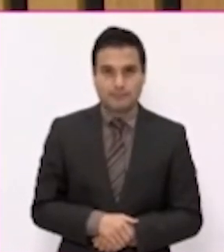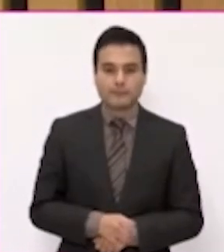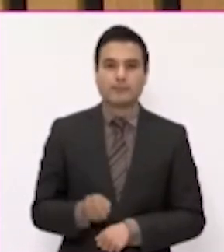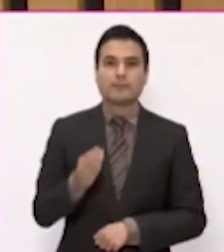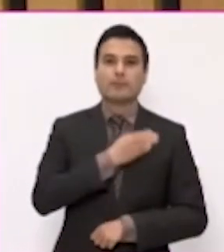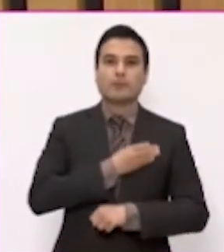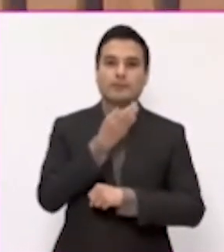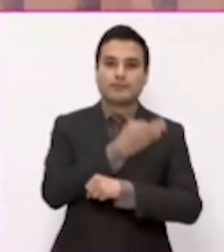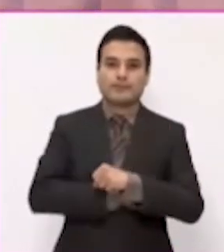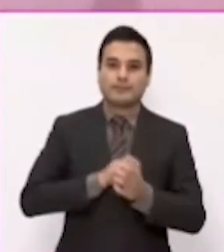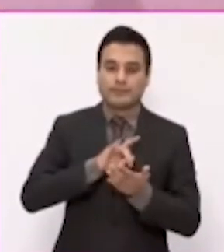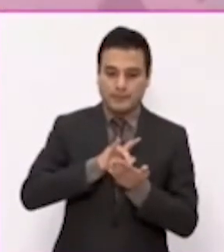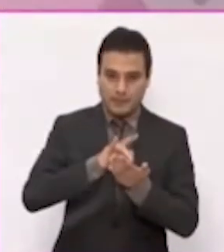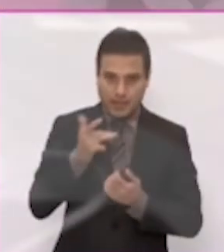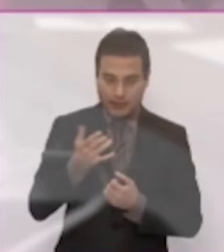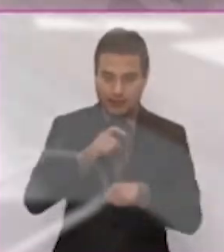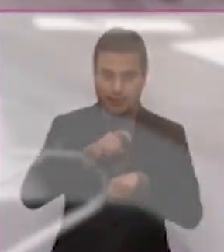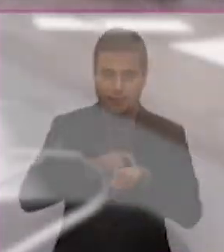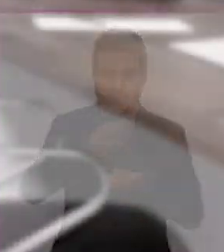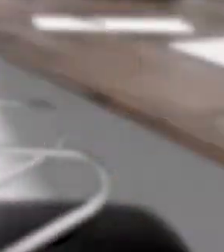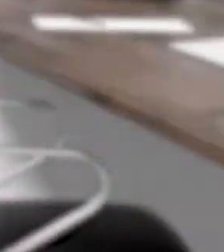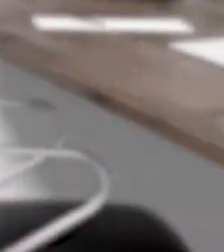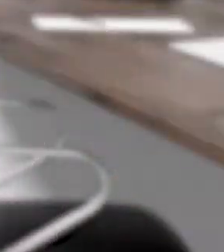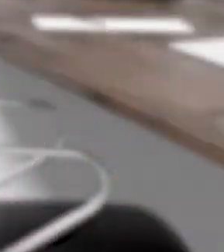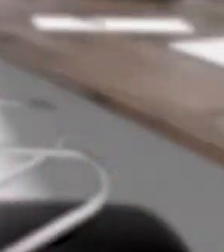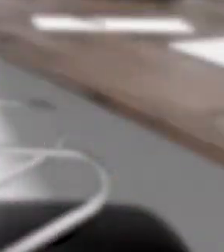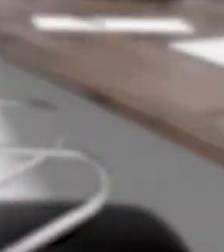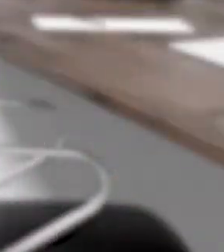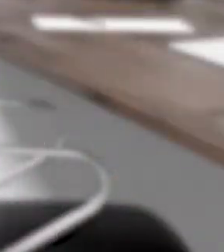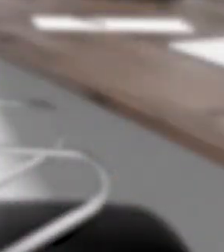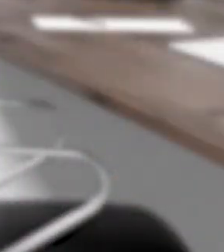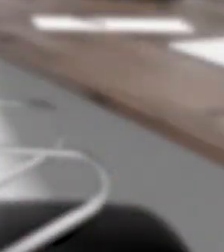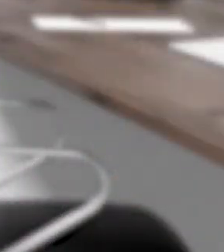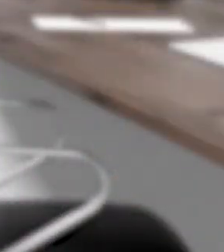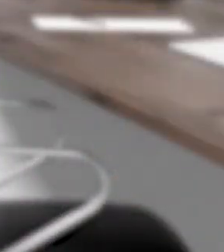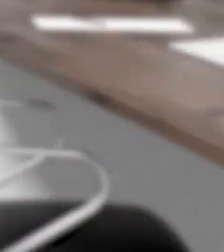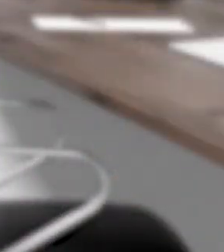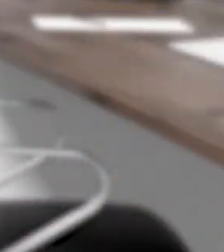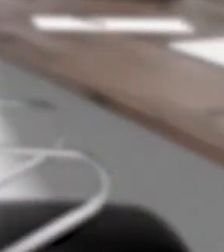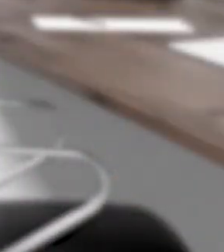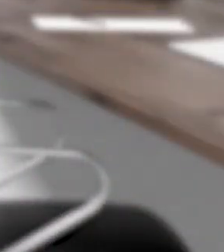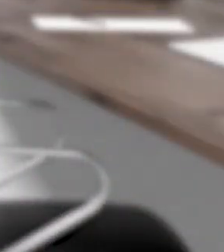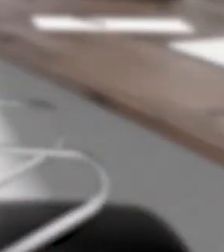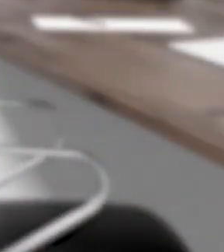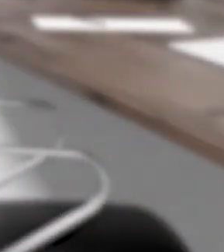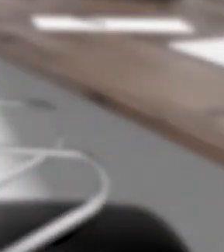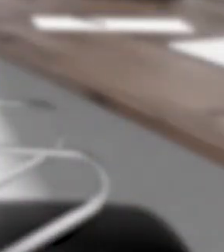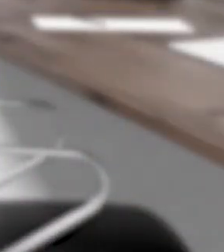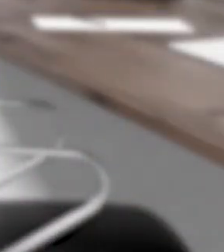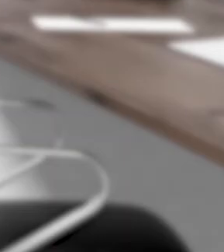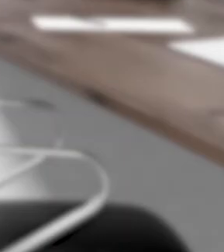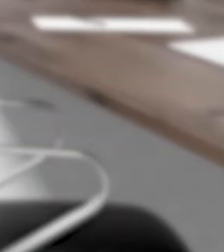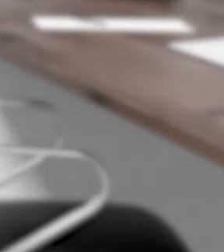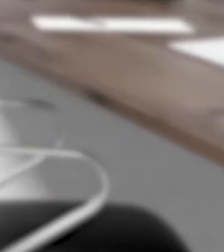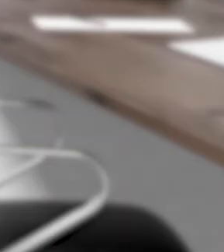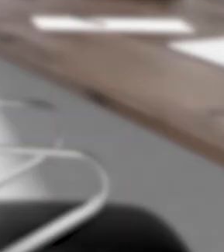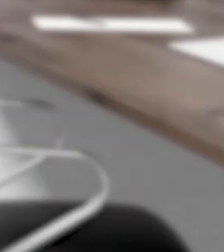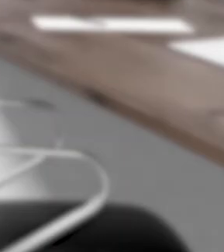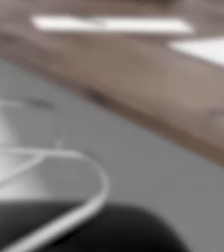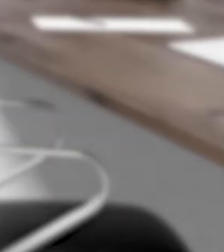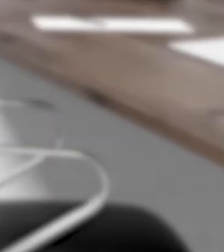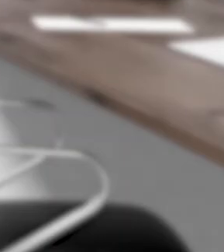tarde. Gracias, se le acabó el tiempo, diputado. Ahí tienen ustedes la defensa que hizo Fernández de Noronha de estas acusaciones que